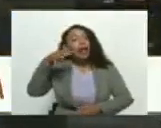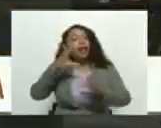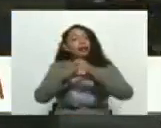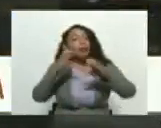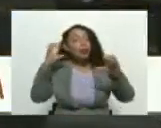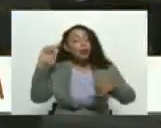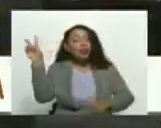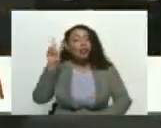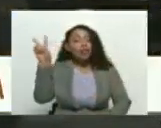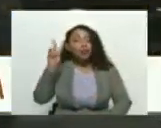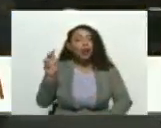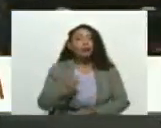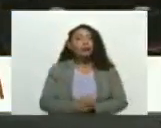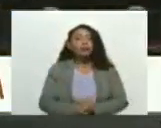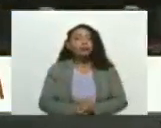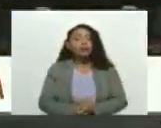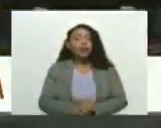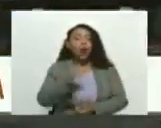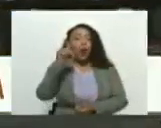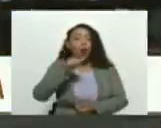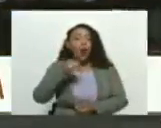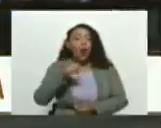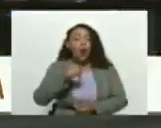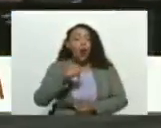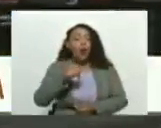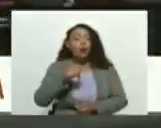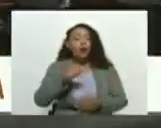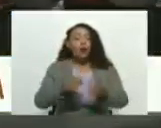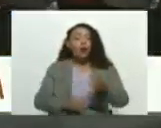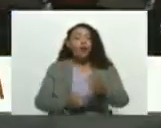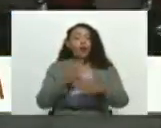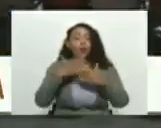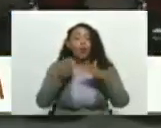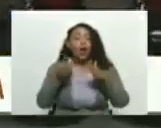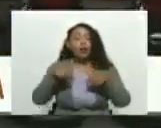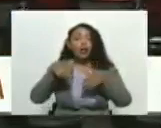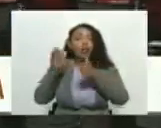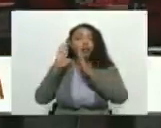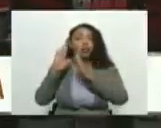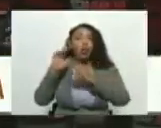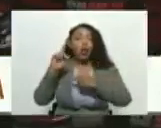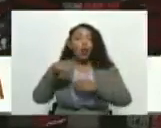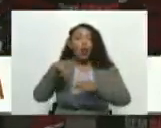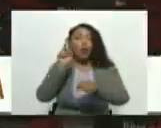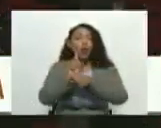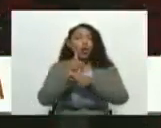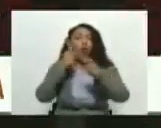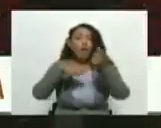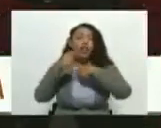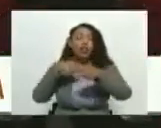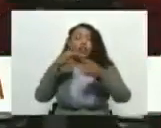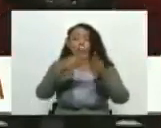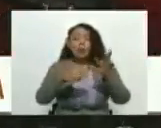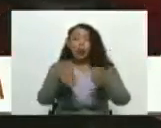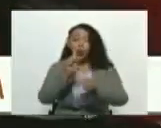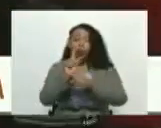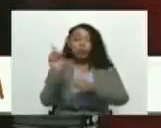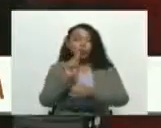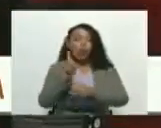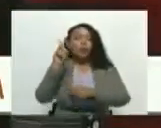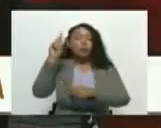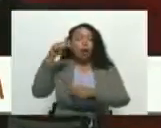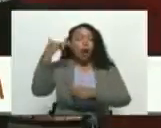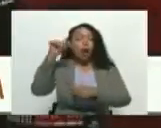transportista de Venezuela. Hoy estamos inaugurando esta sede que no solamente tendrá la venta de insumos, sino que tenemos alianzas